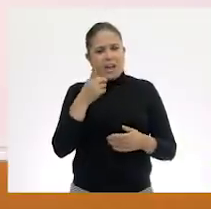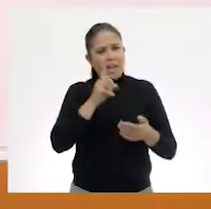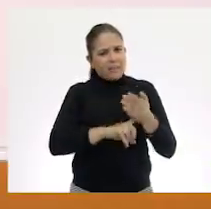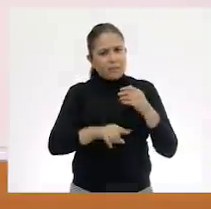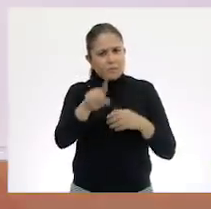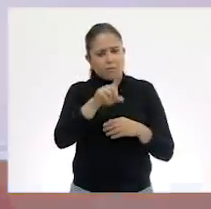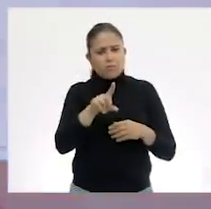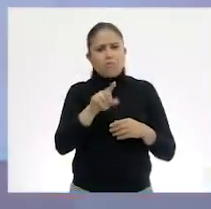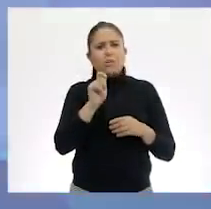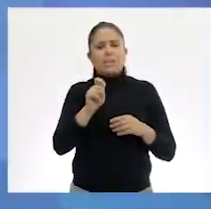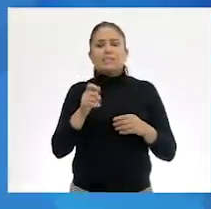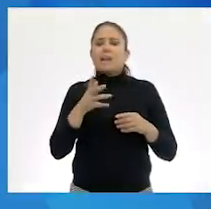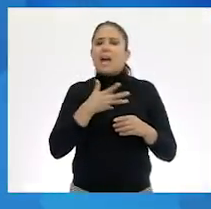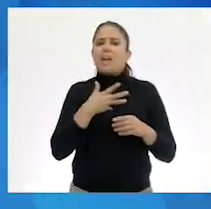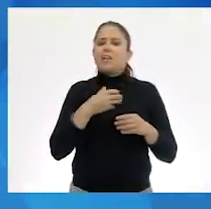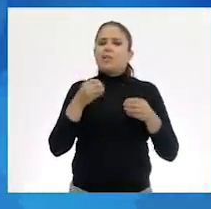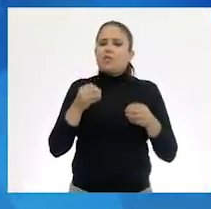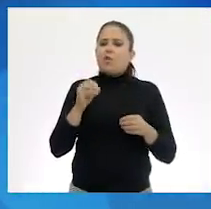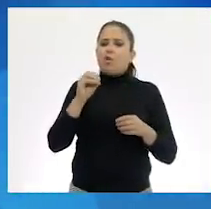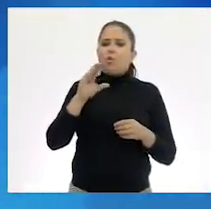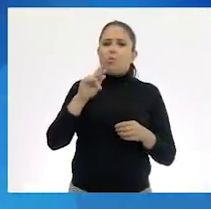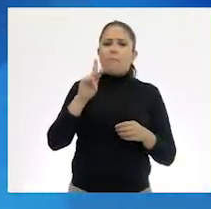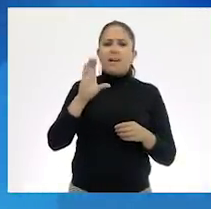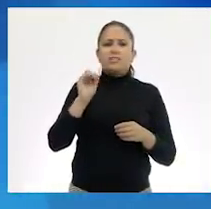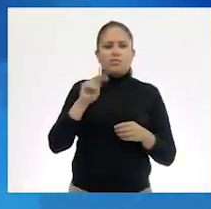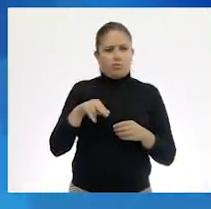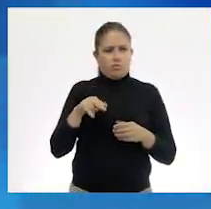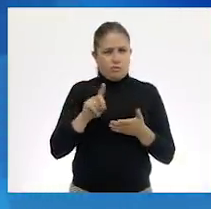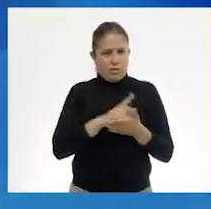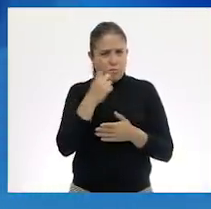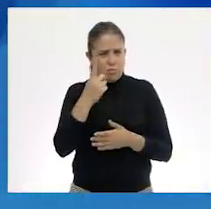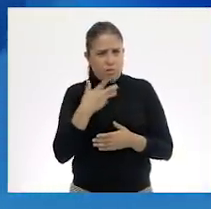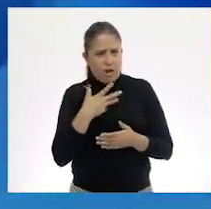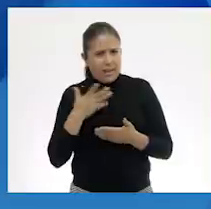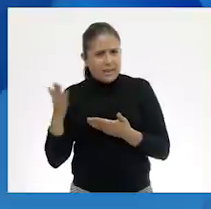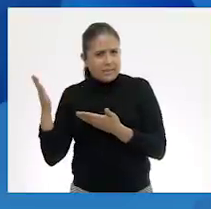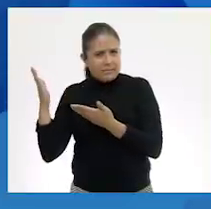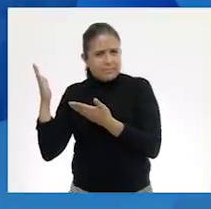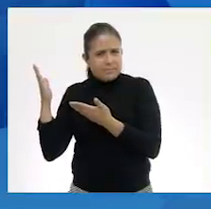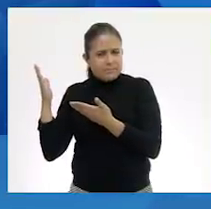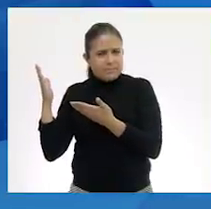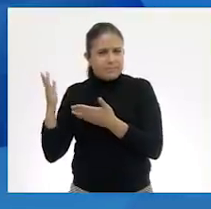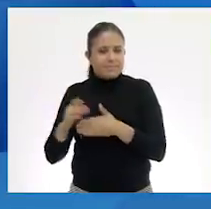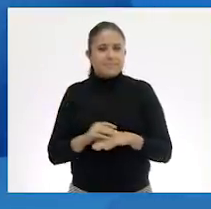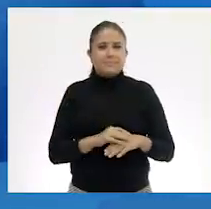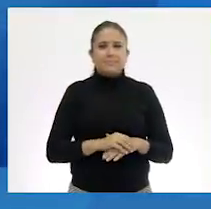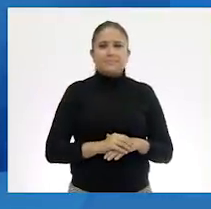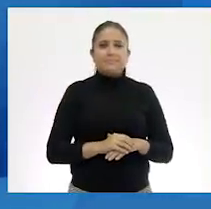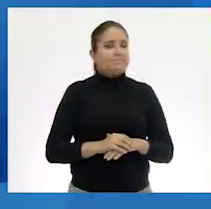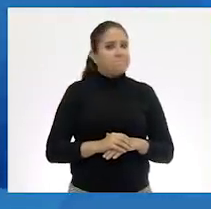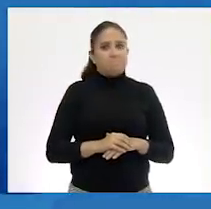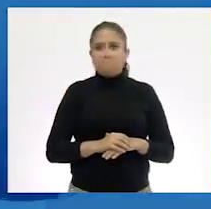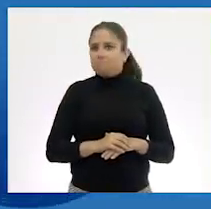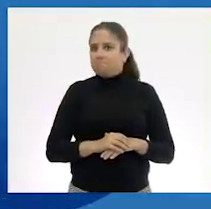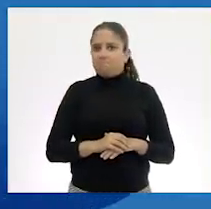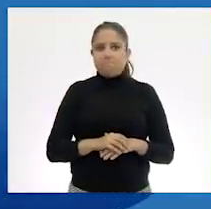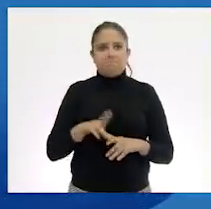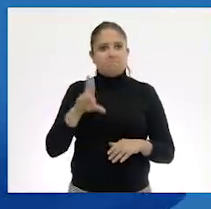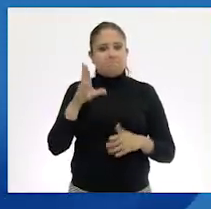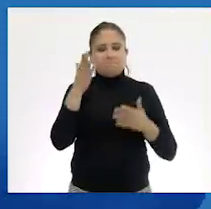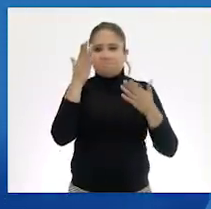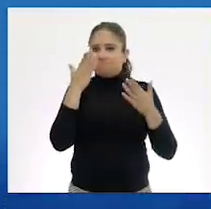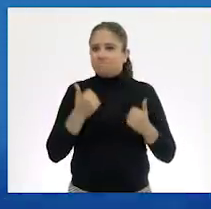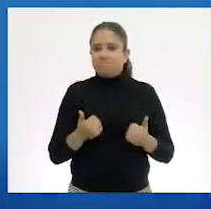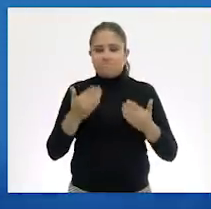de ocupación. ¿Traerá datos de ocupación el directorio 1? A ver, observen muy bien. No, ¿verdad?